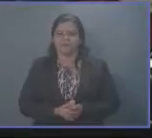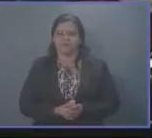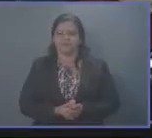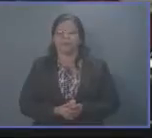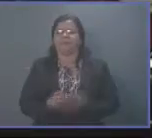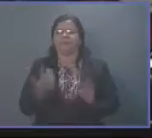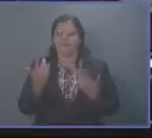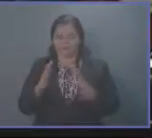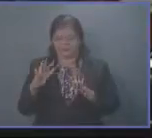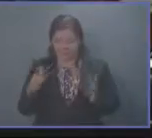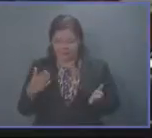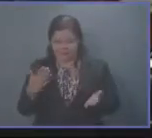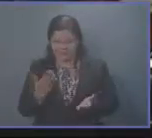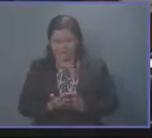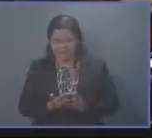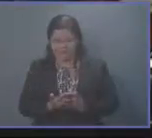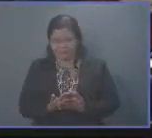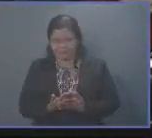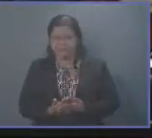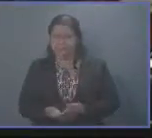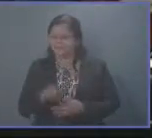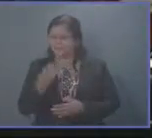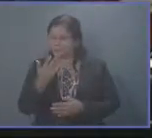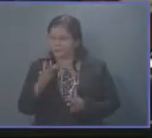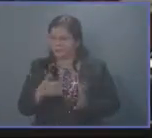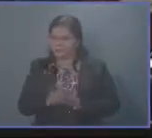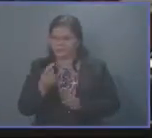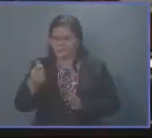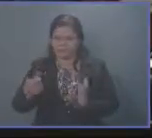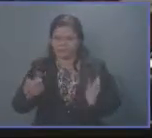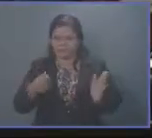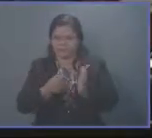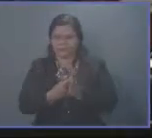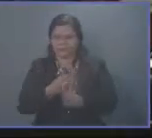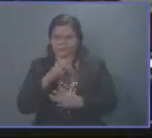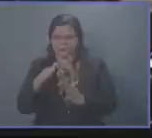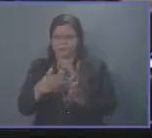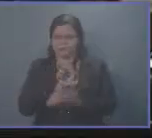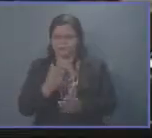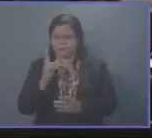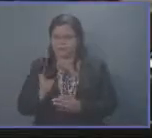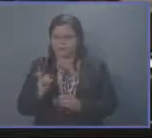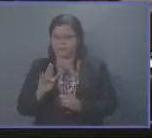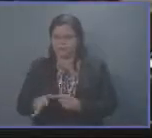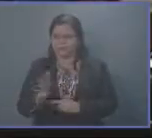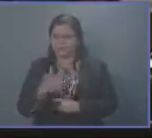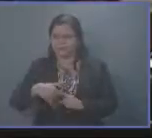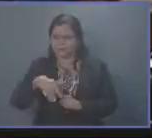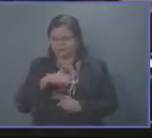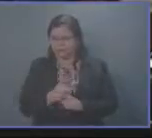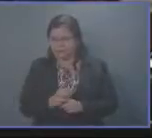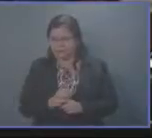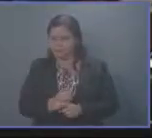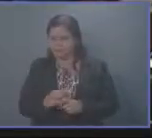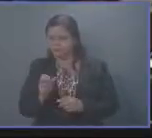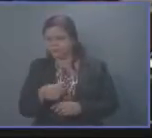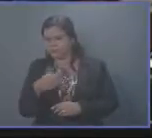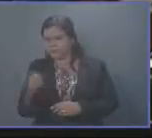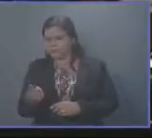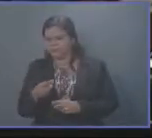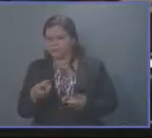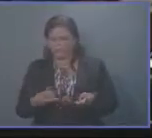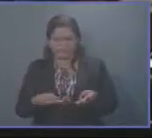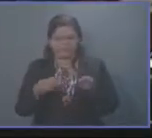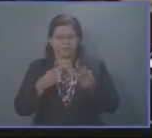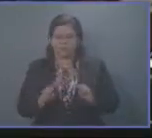Será obligatorio elaborar un contrato donde quede establecido con claridad las condiciones mediante las cuales se otorga otra modalidad de